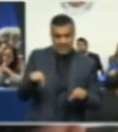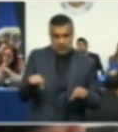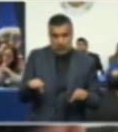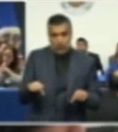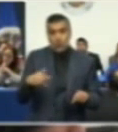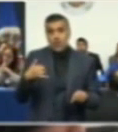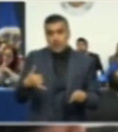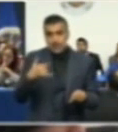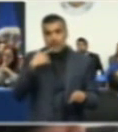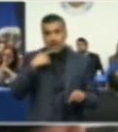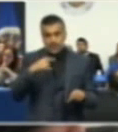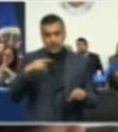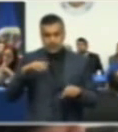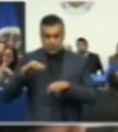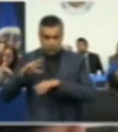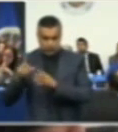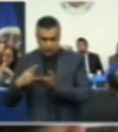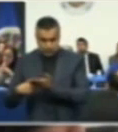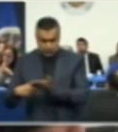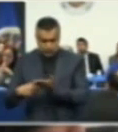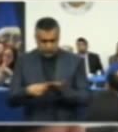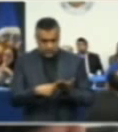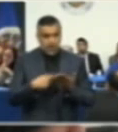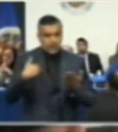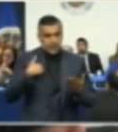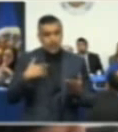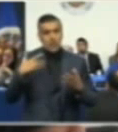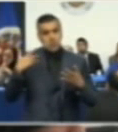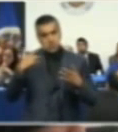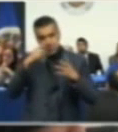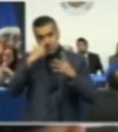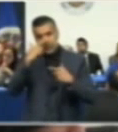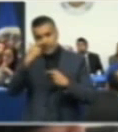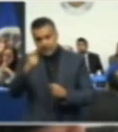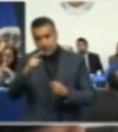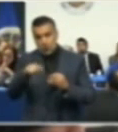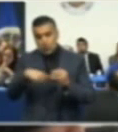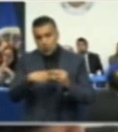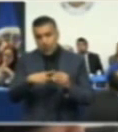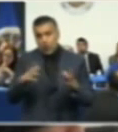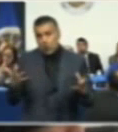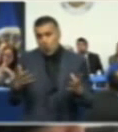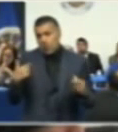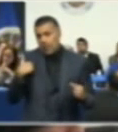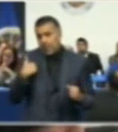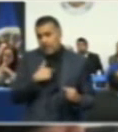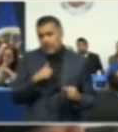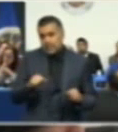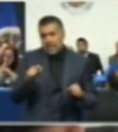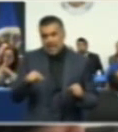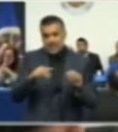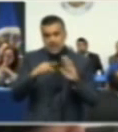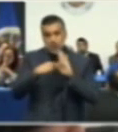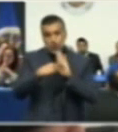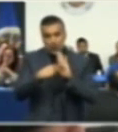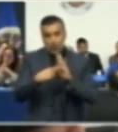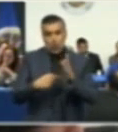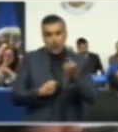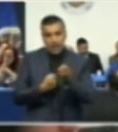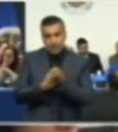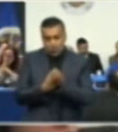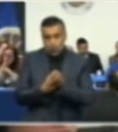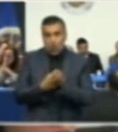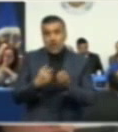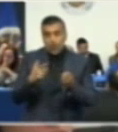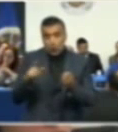momento y que ha sido sacada a consulta, plantea lineamientos interesantes acerca de cómo debe ser este modelo de apoyo